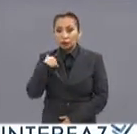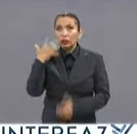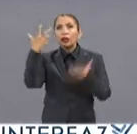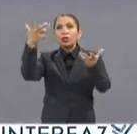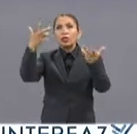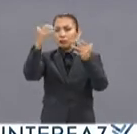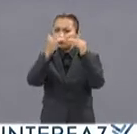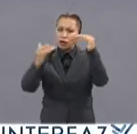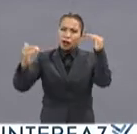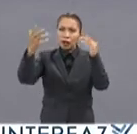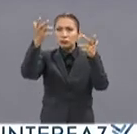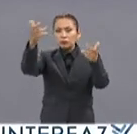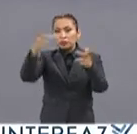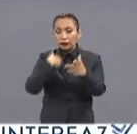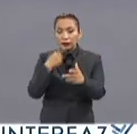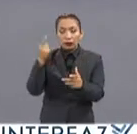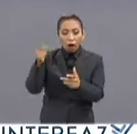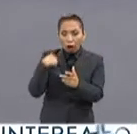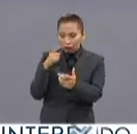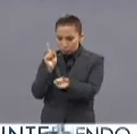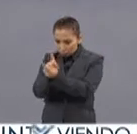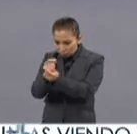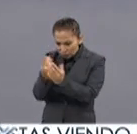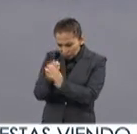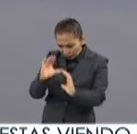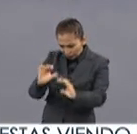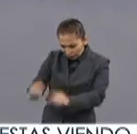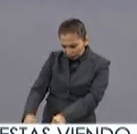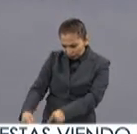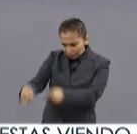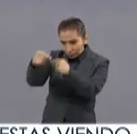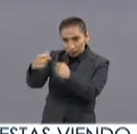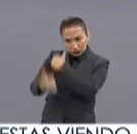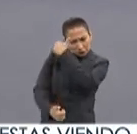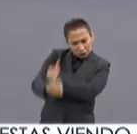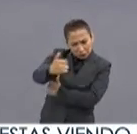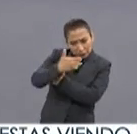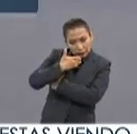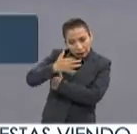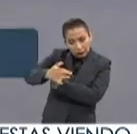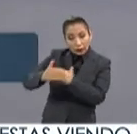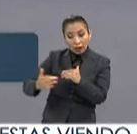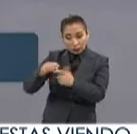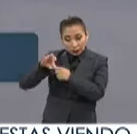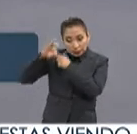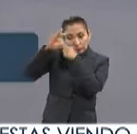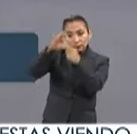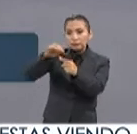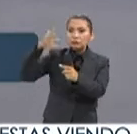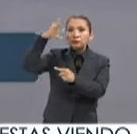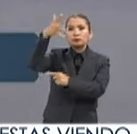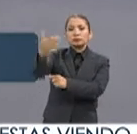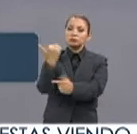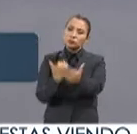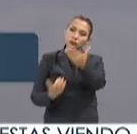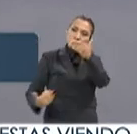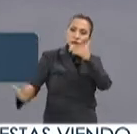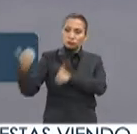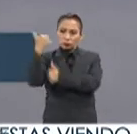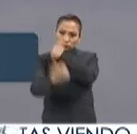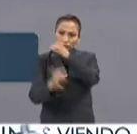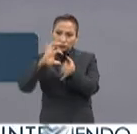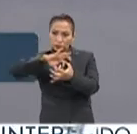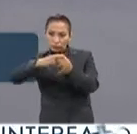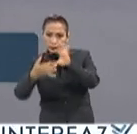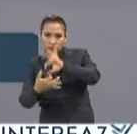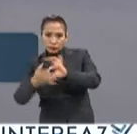sueño sería preparar a alguien no solo en un aspecto de rendimiento, sino llevarlo a la máxima justa deportiva